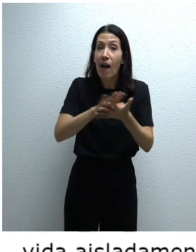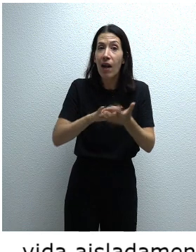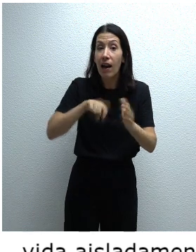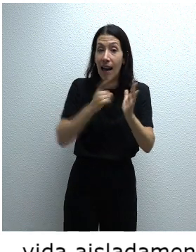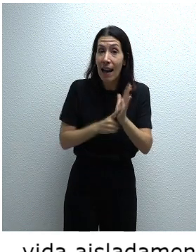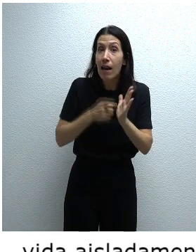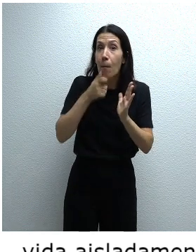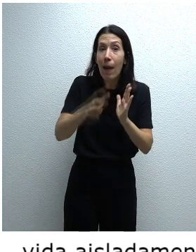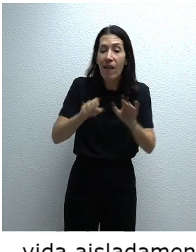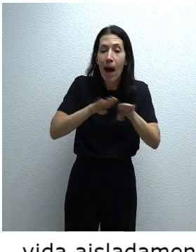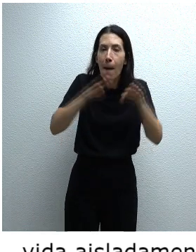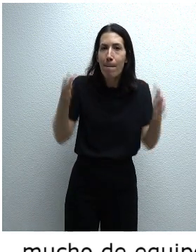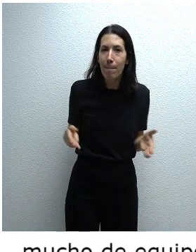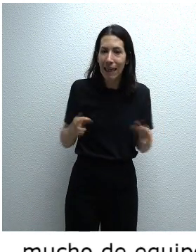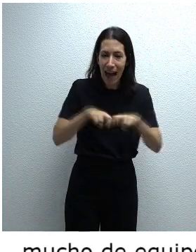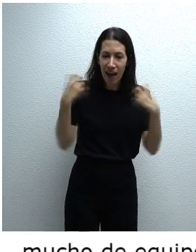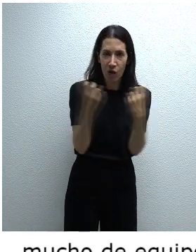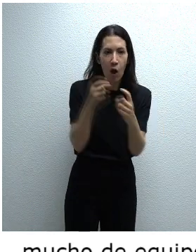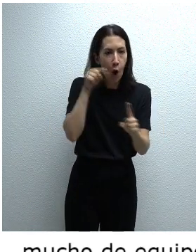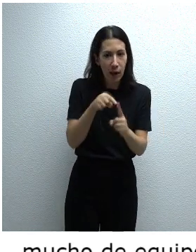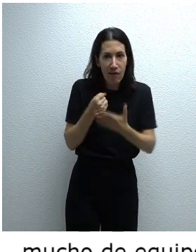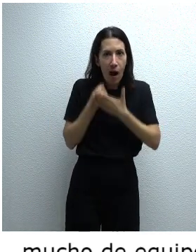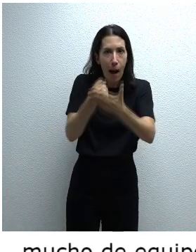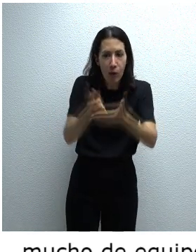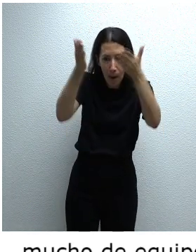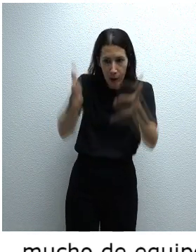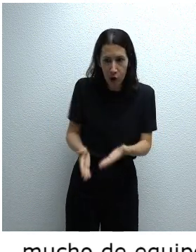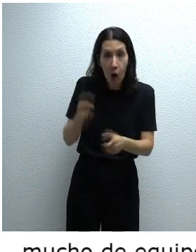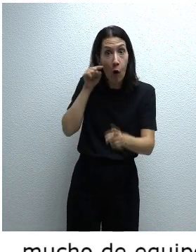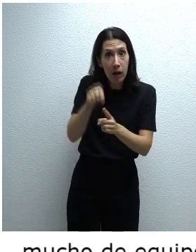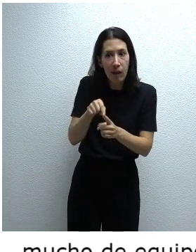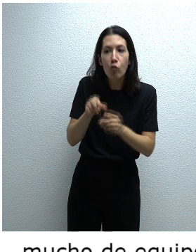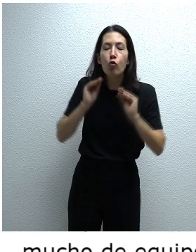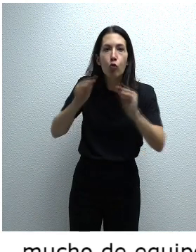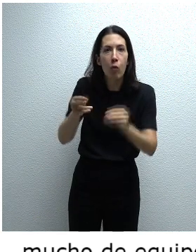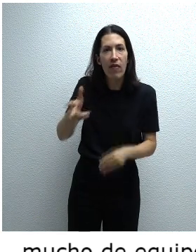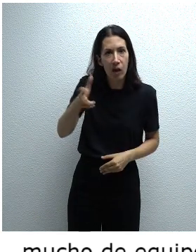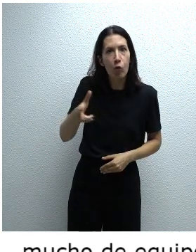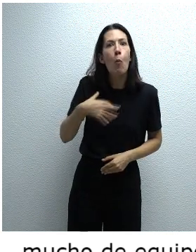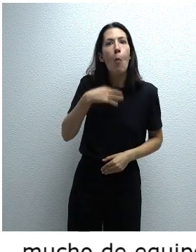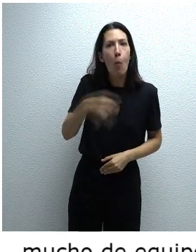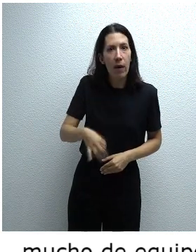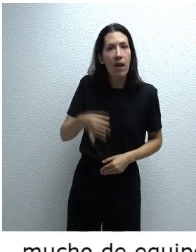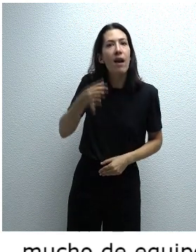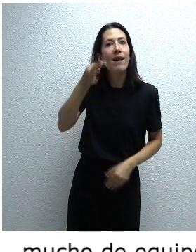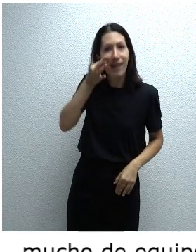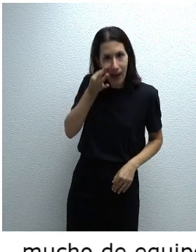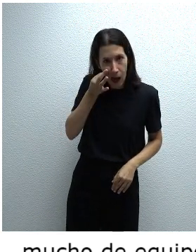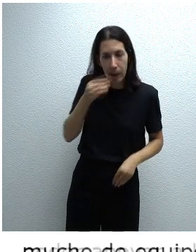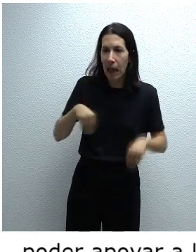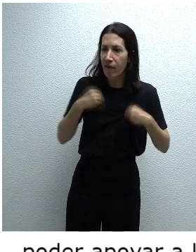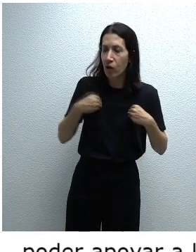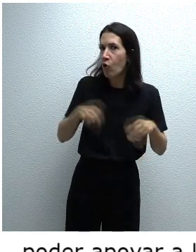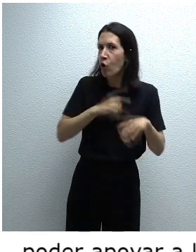para poder apoyar a la persona en el ejercicio y en que estos derechos sean realmente